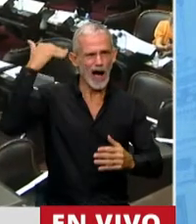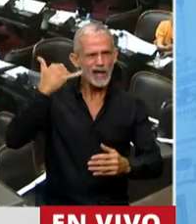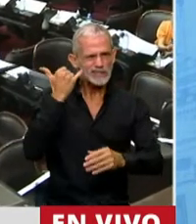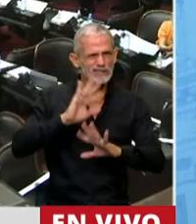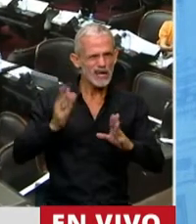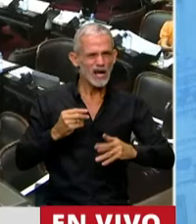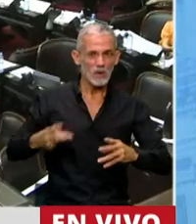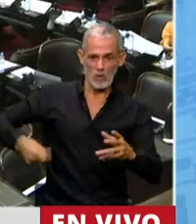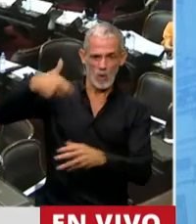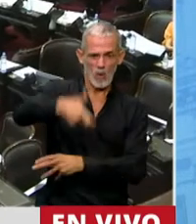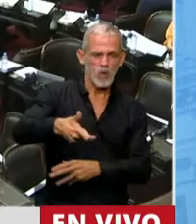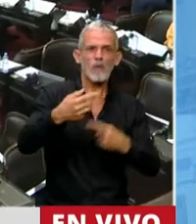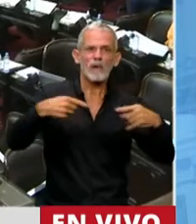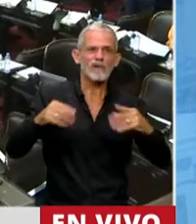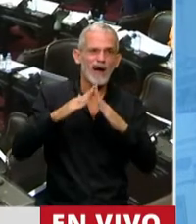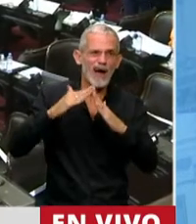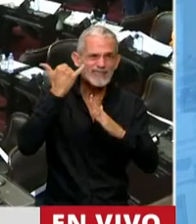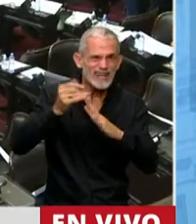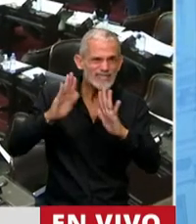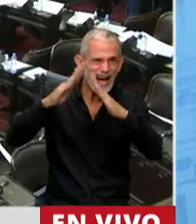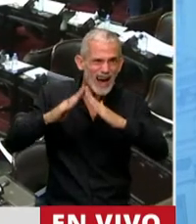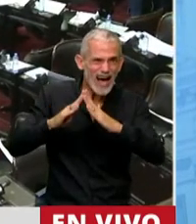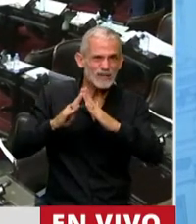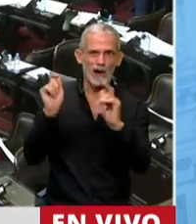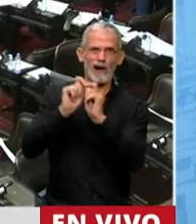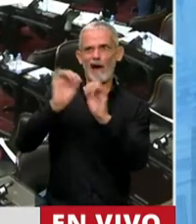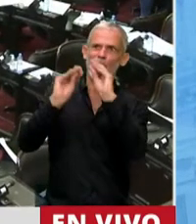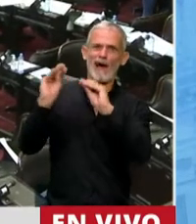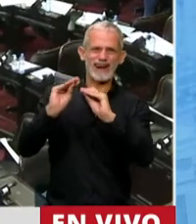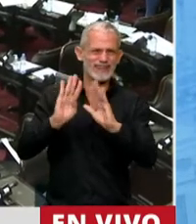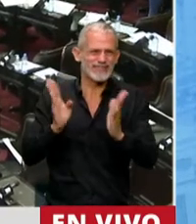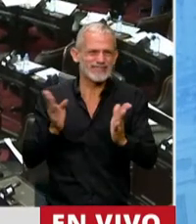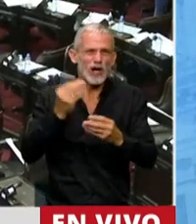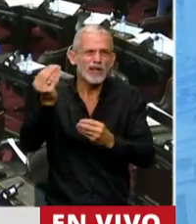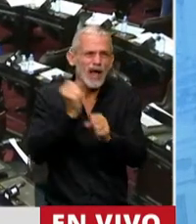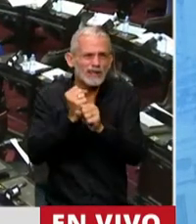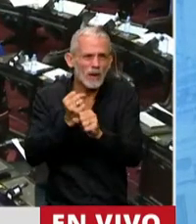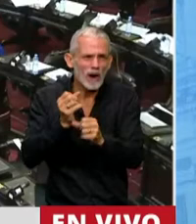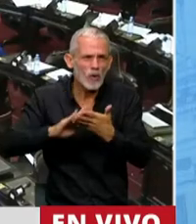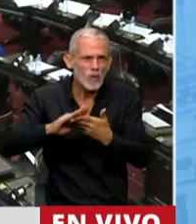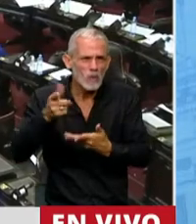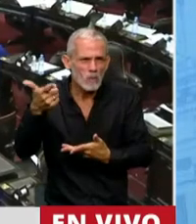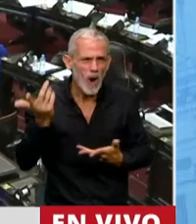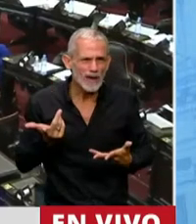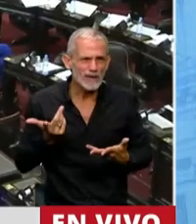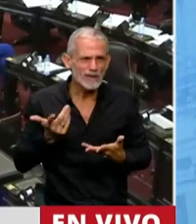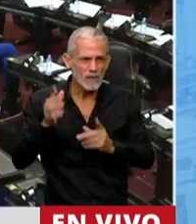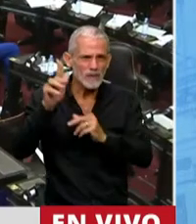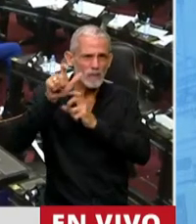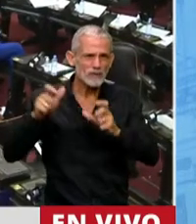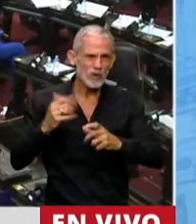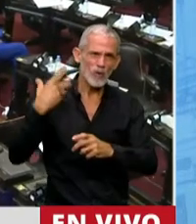ocasiones que se han invertido en casas ya hechas, en obras ya hechas que no genera nuevo empleo. Así que